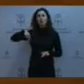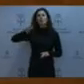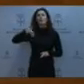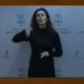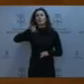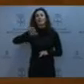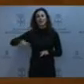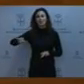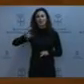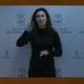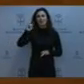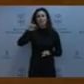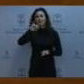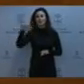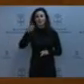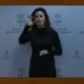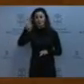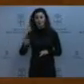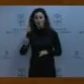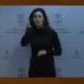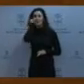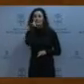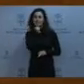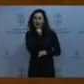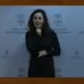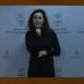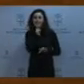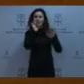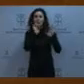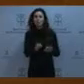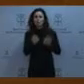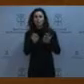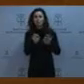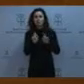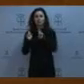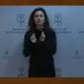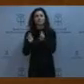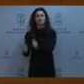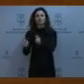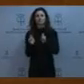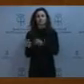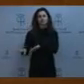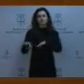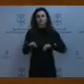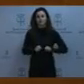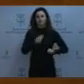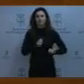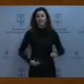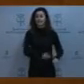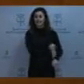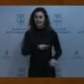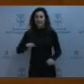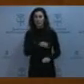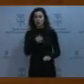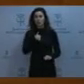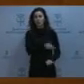Feijóo. El sábado tendré la satisfacción de asistir a su toma de posesión en Santiago de Compostela, porque